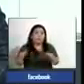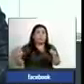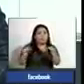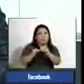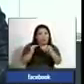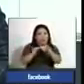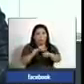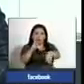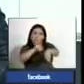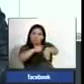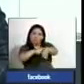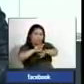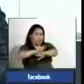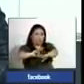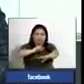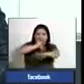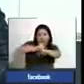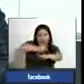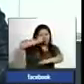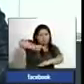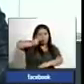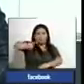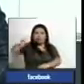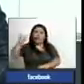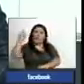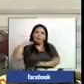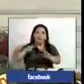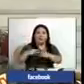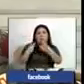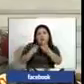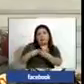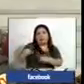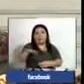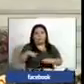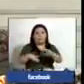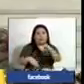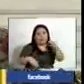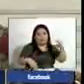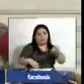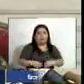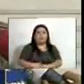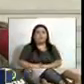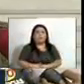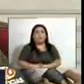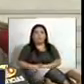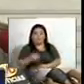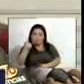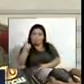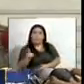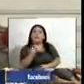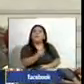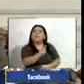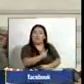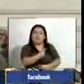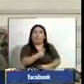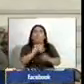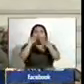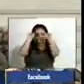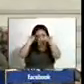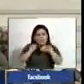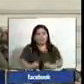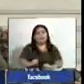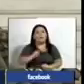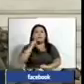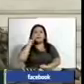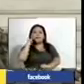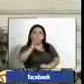de queda que habían impuesto las pandillas en el occidente del país. Los únicos que están autorizados